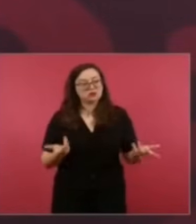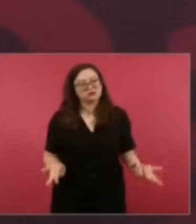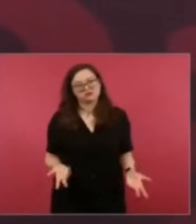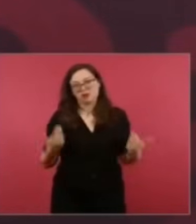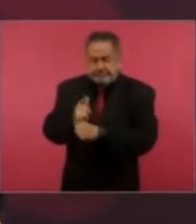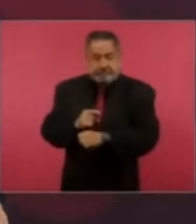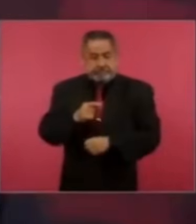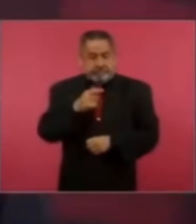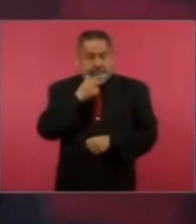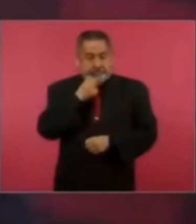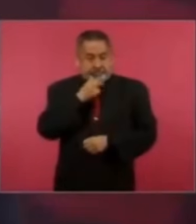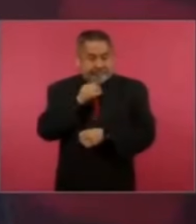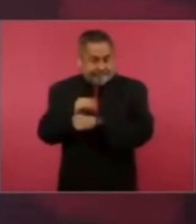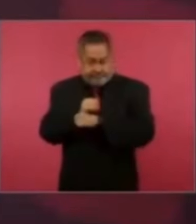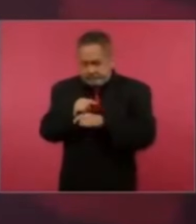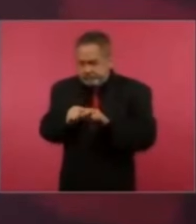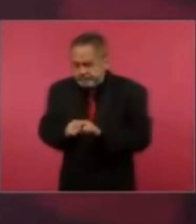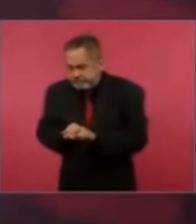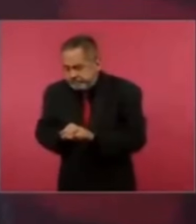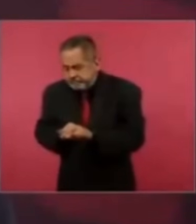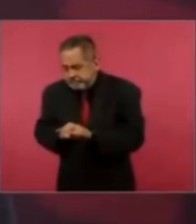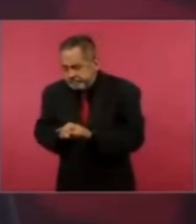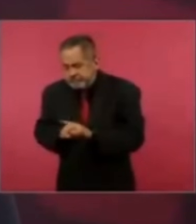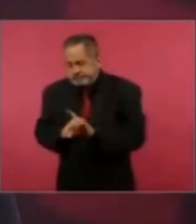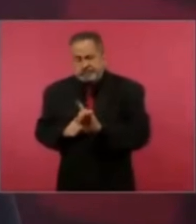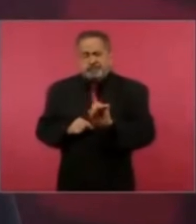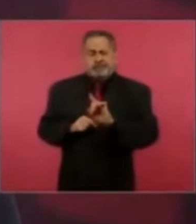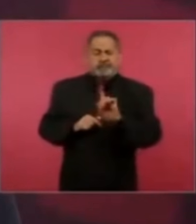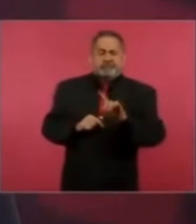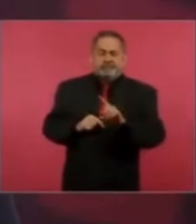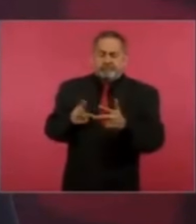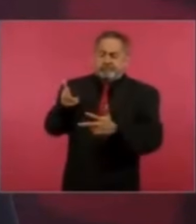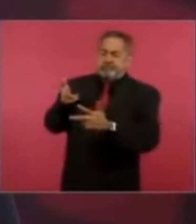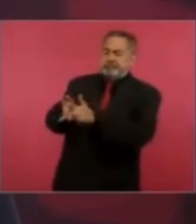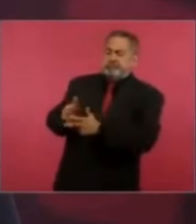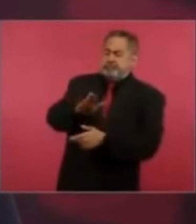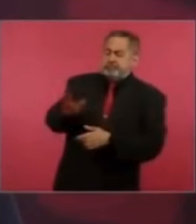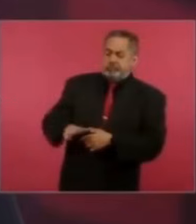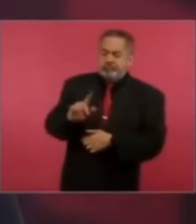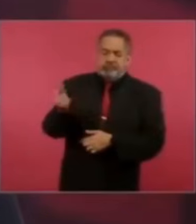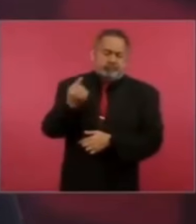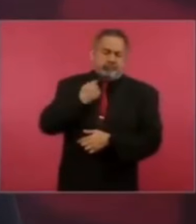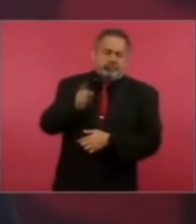completamente. Pues ya lo dijo el presidente López Obrador,